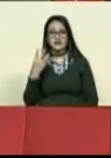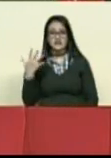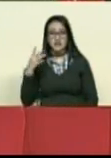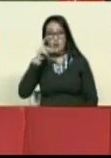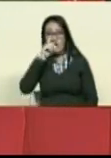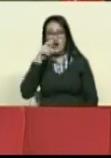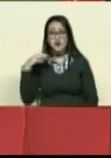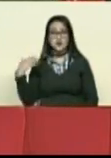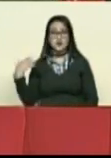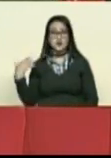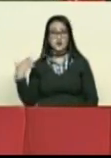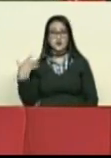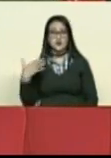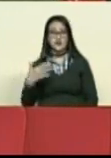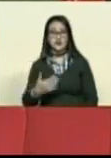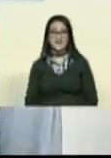años,